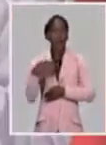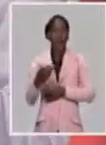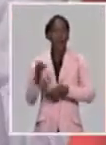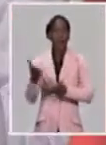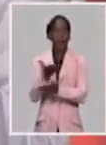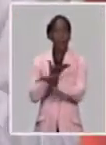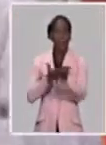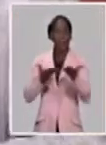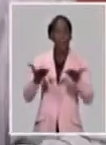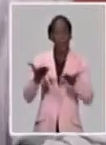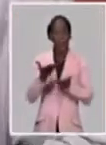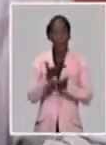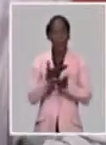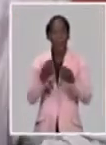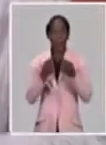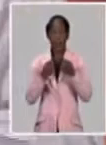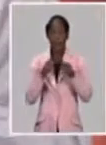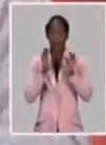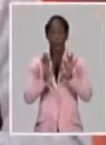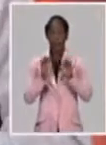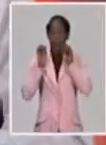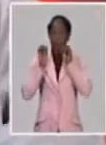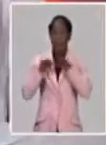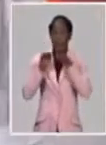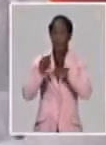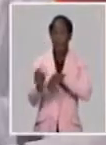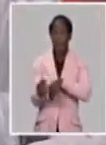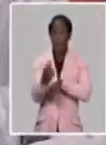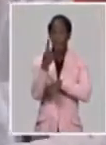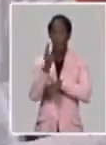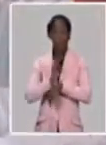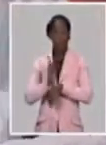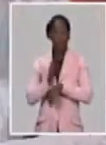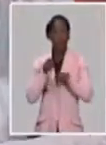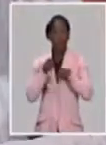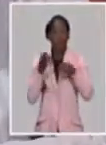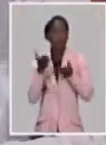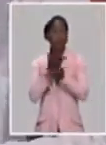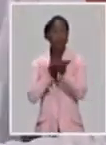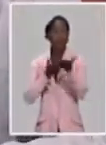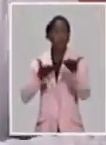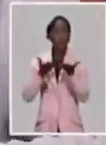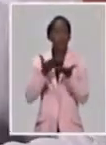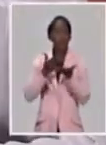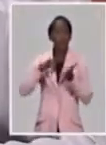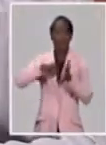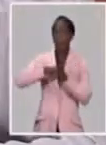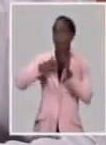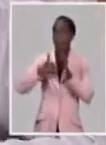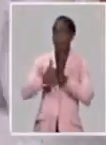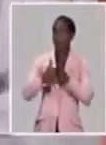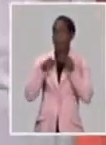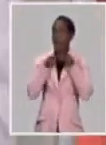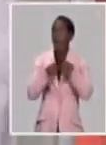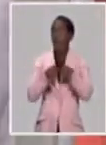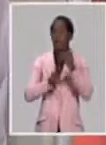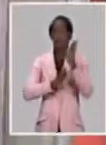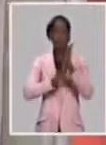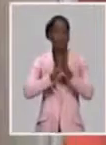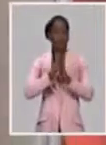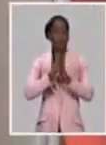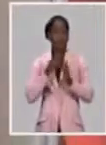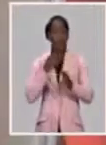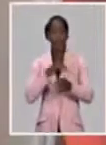es mucho más que el elemento físico, es el incentivo, es la capacidad de llegar a hacer innovación en el parque, siempre va a ser más fácil que hacerla